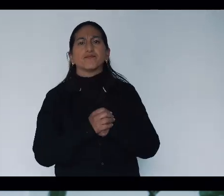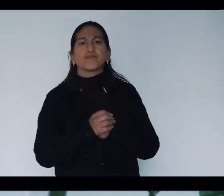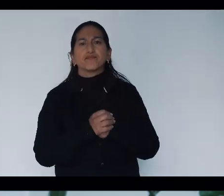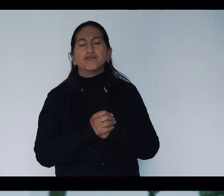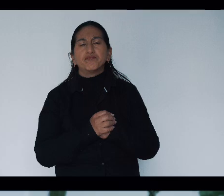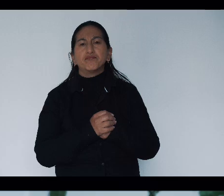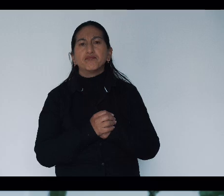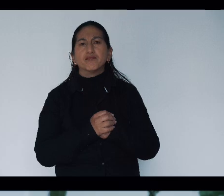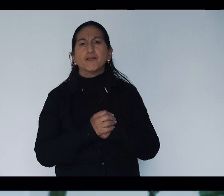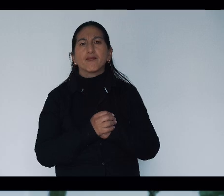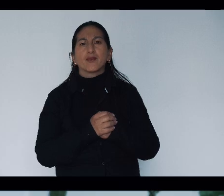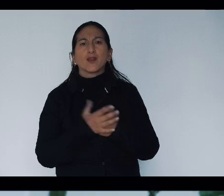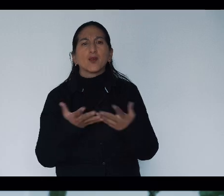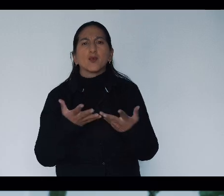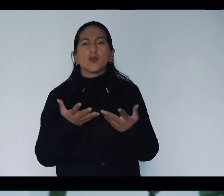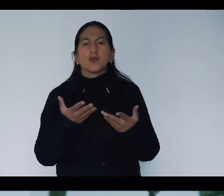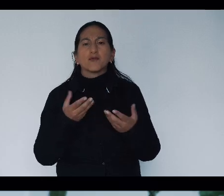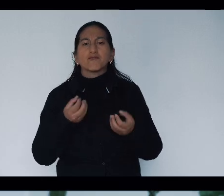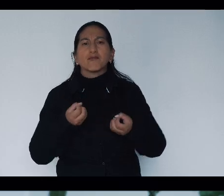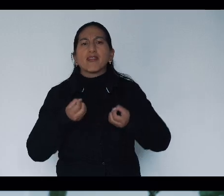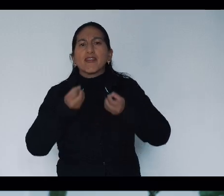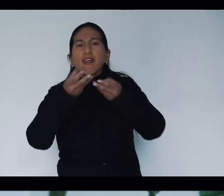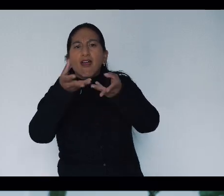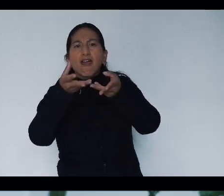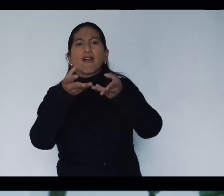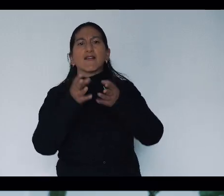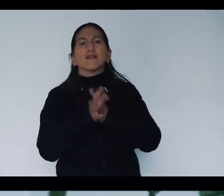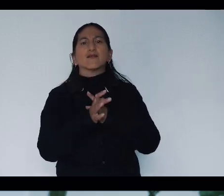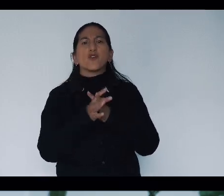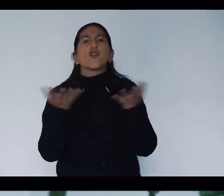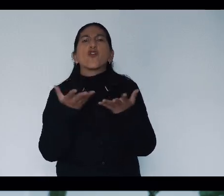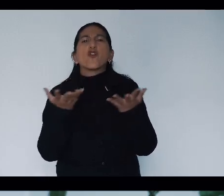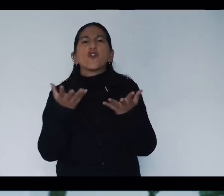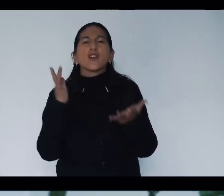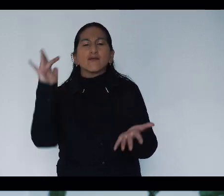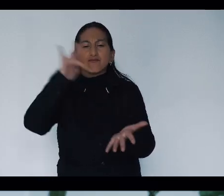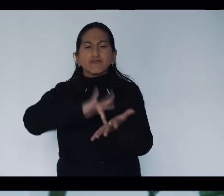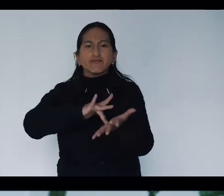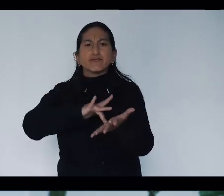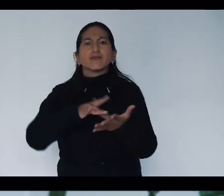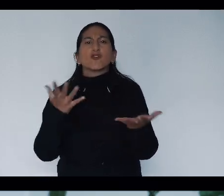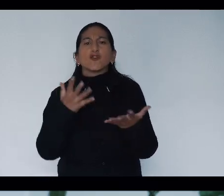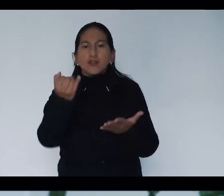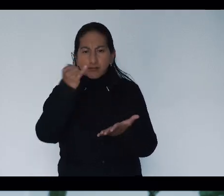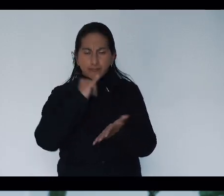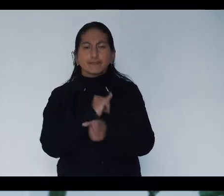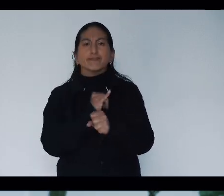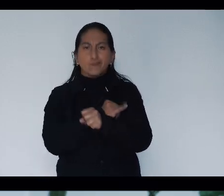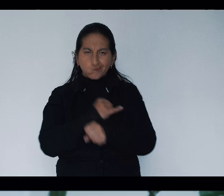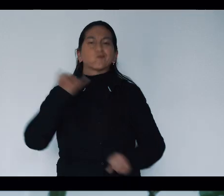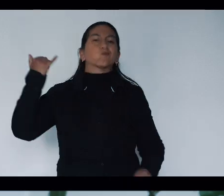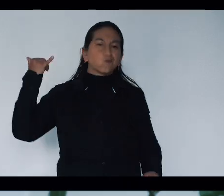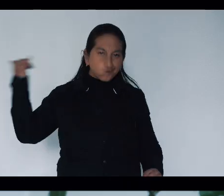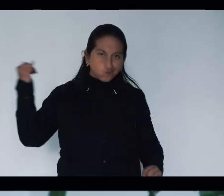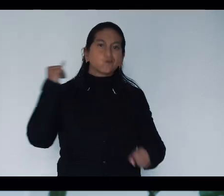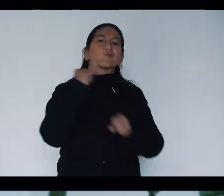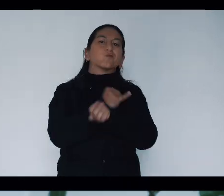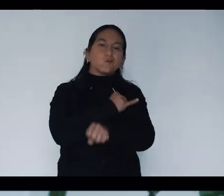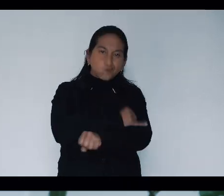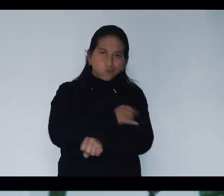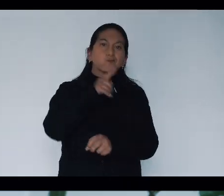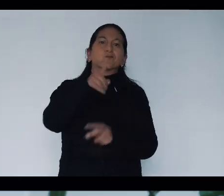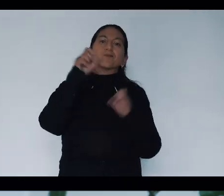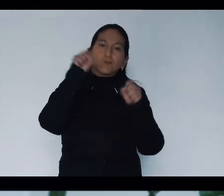llevándoles o orientándoles a donde deben ir, a las instituciones, porque sí existen las instituciones, sí existen las fundaciones que